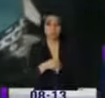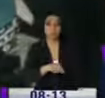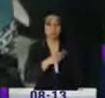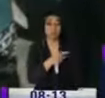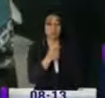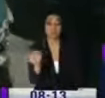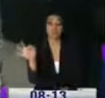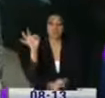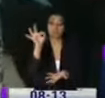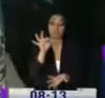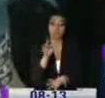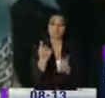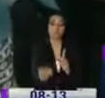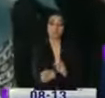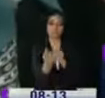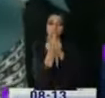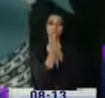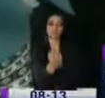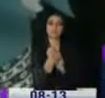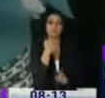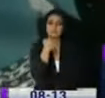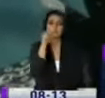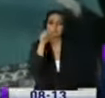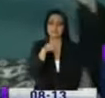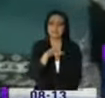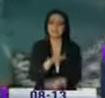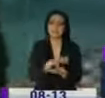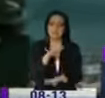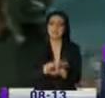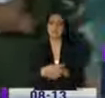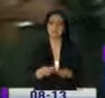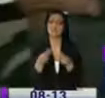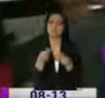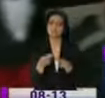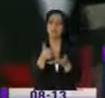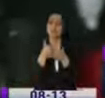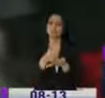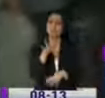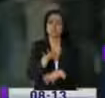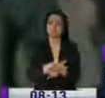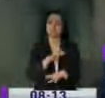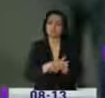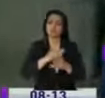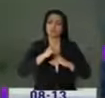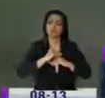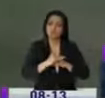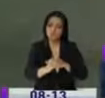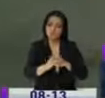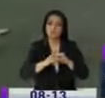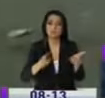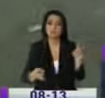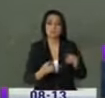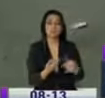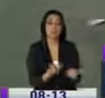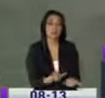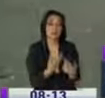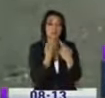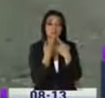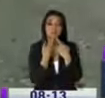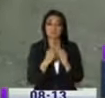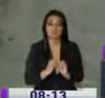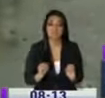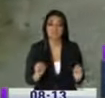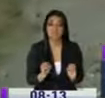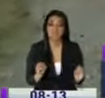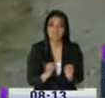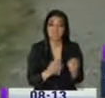recibió nos dijo que sí nos iba a prestar oídos para ayudarnos, pero hasta el día de hoy no hemos tenido ninguna